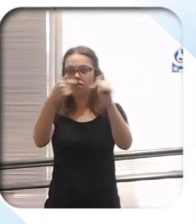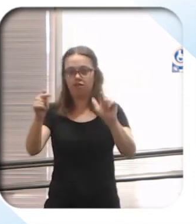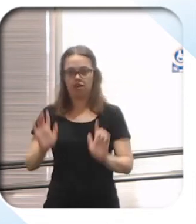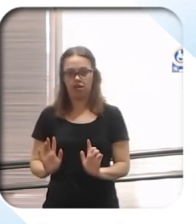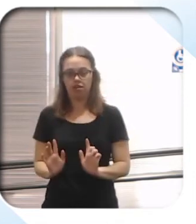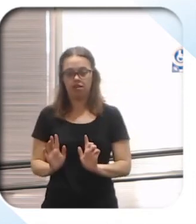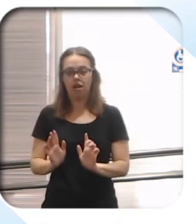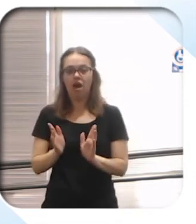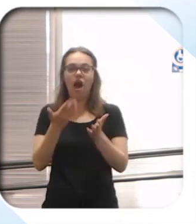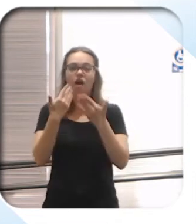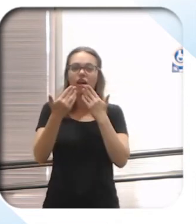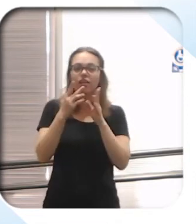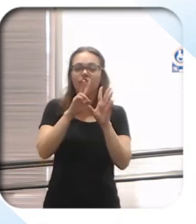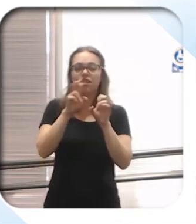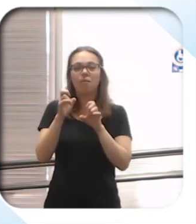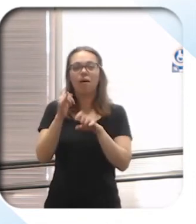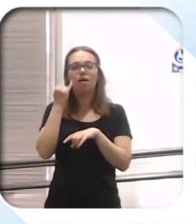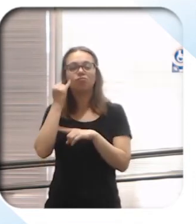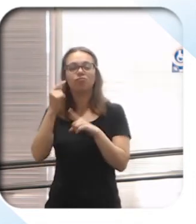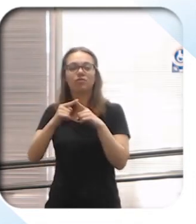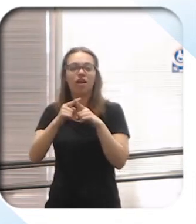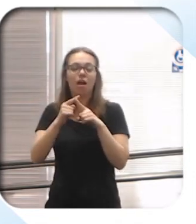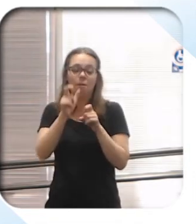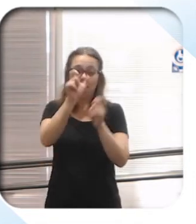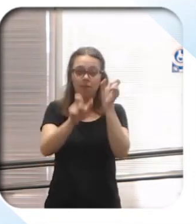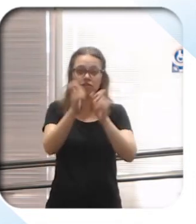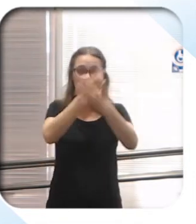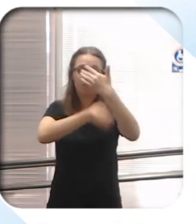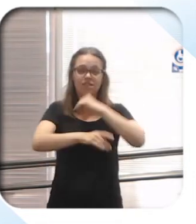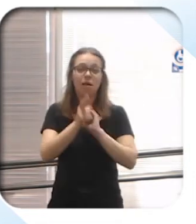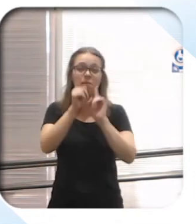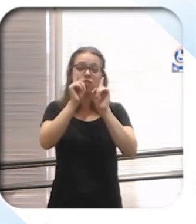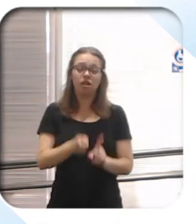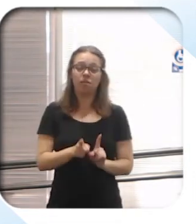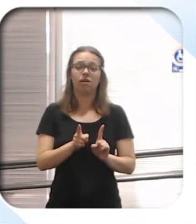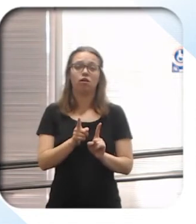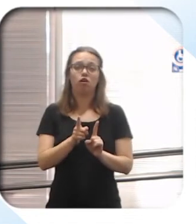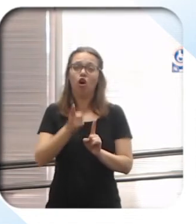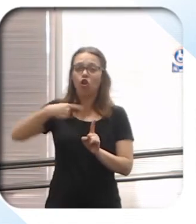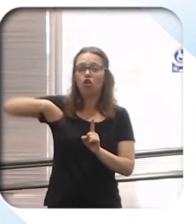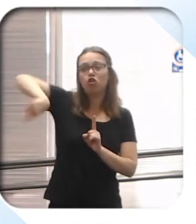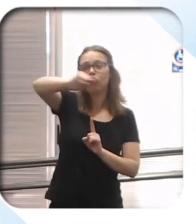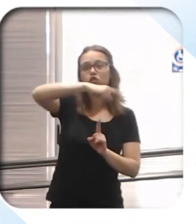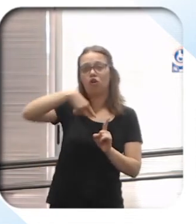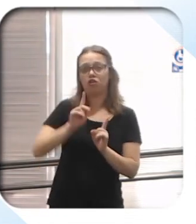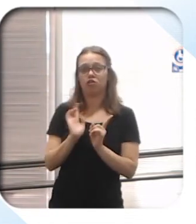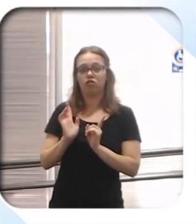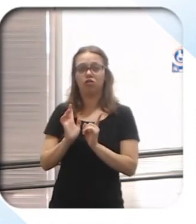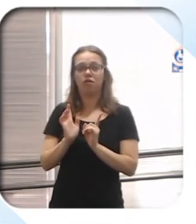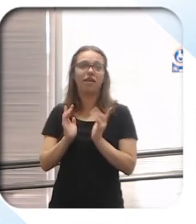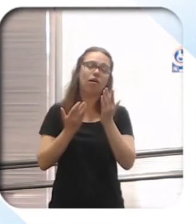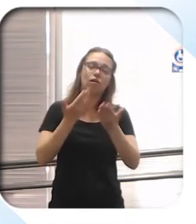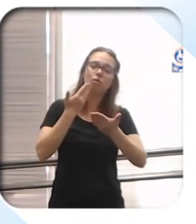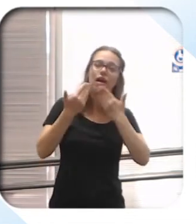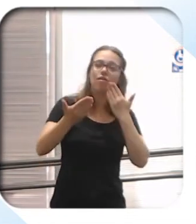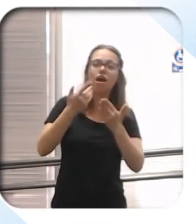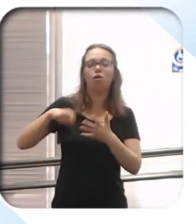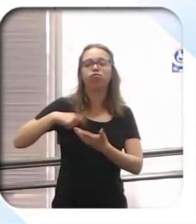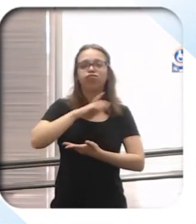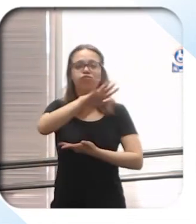hablar de la sexualidad con los discapacitados, pero con todas las personas. Debería haber un diálogo